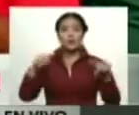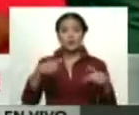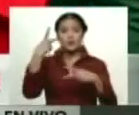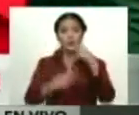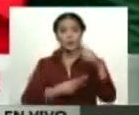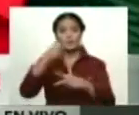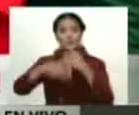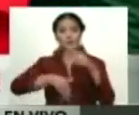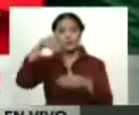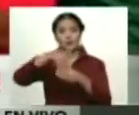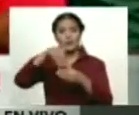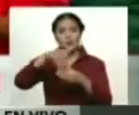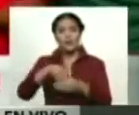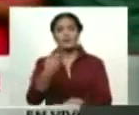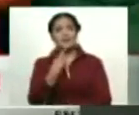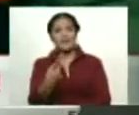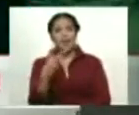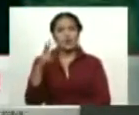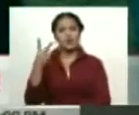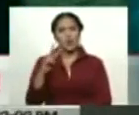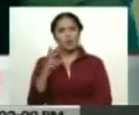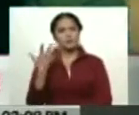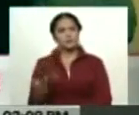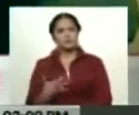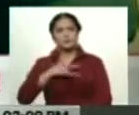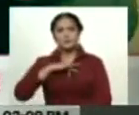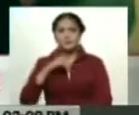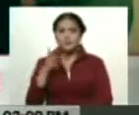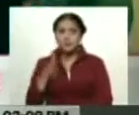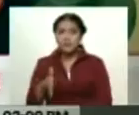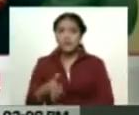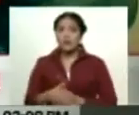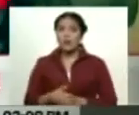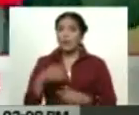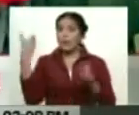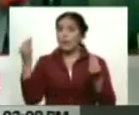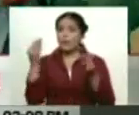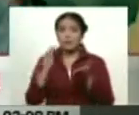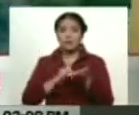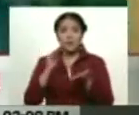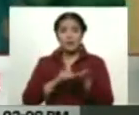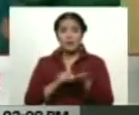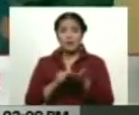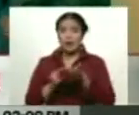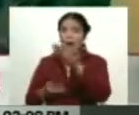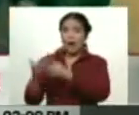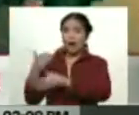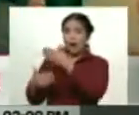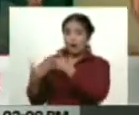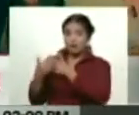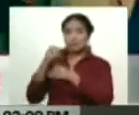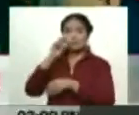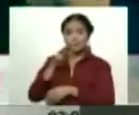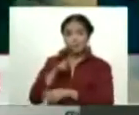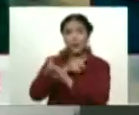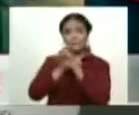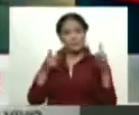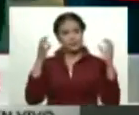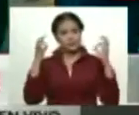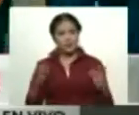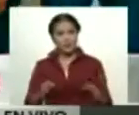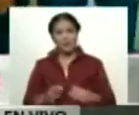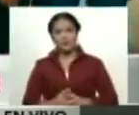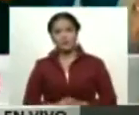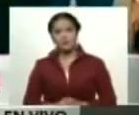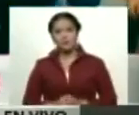eleccionario. Señalaban ellos lo que es el doble rasero que se puso de manifiesto en varias oportunidades en el pasado y que sin lugar a dudas pone